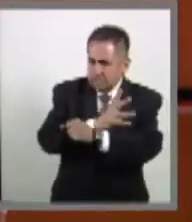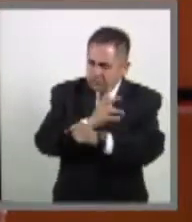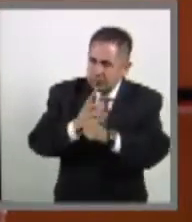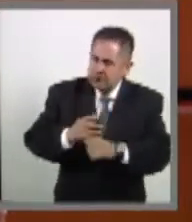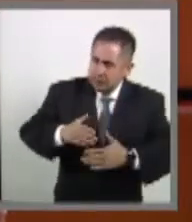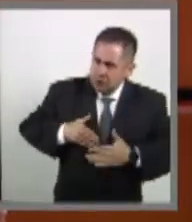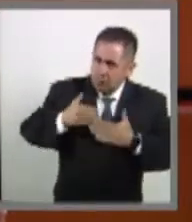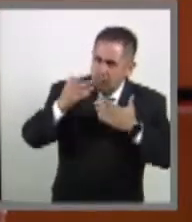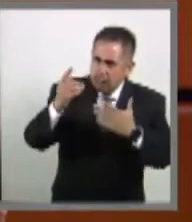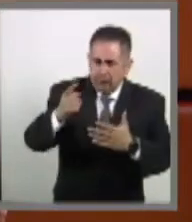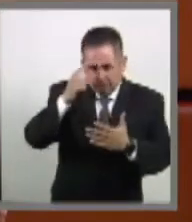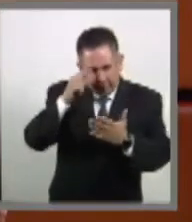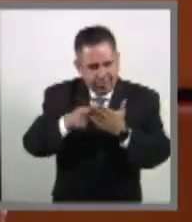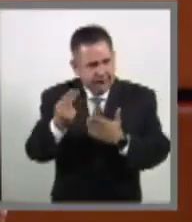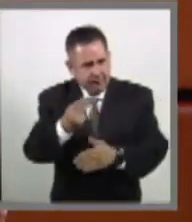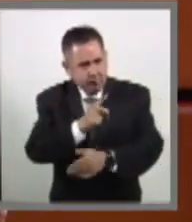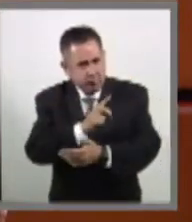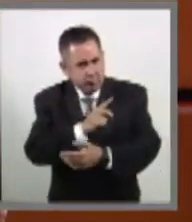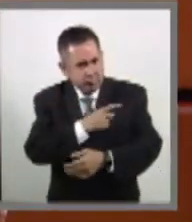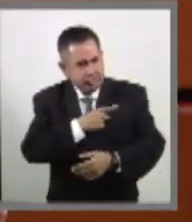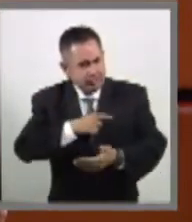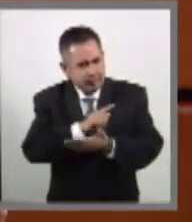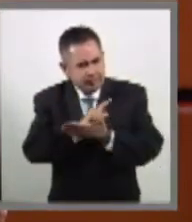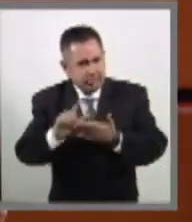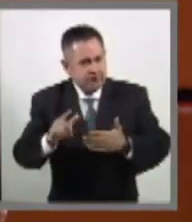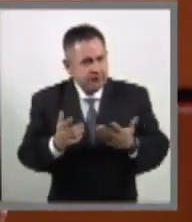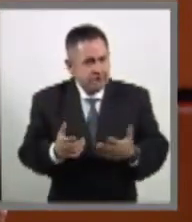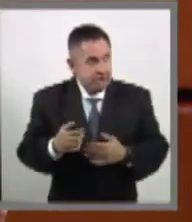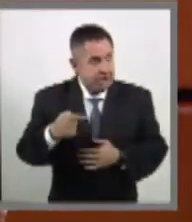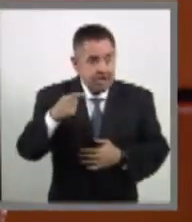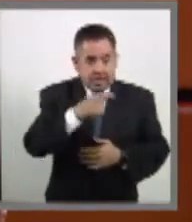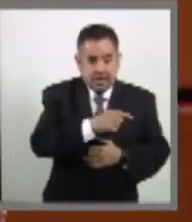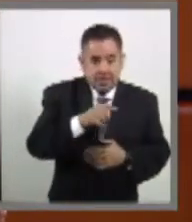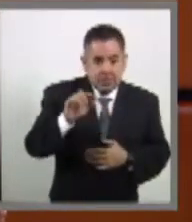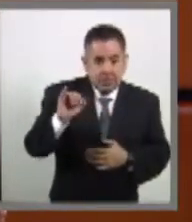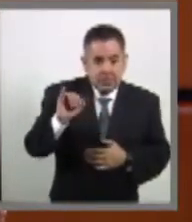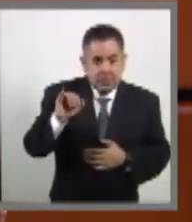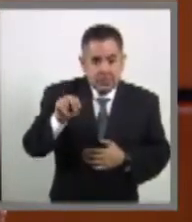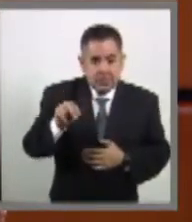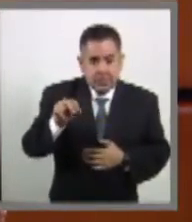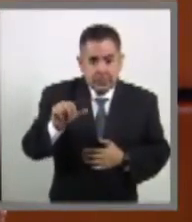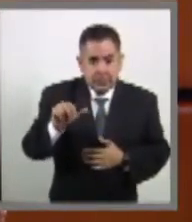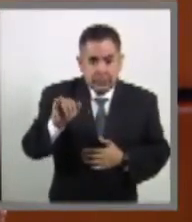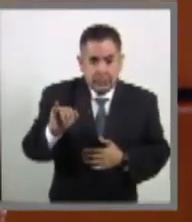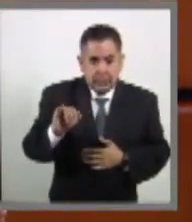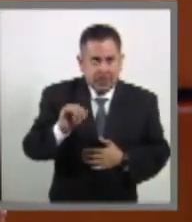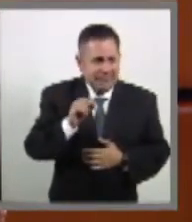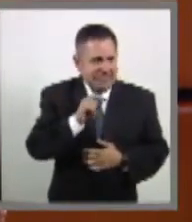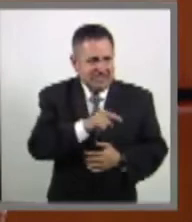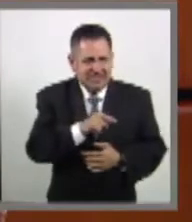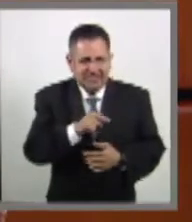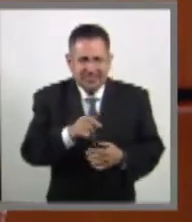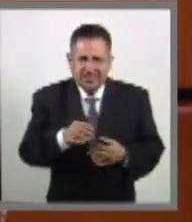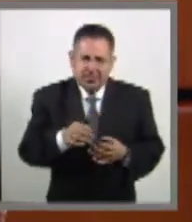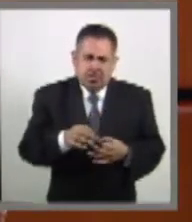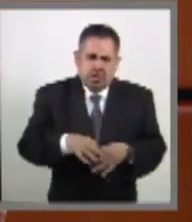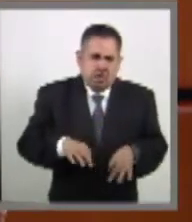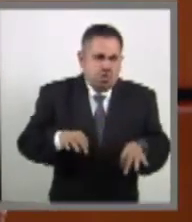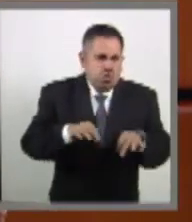nacionales y el INAI es un elemento,